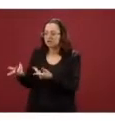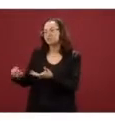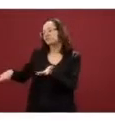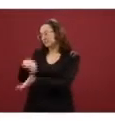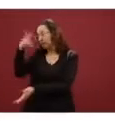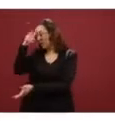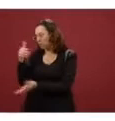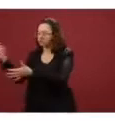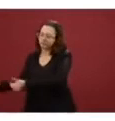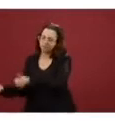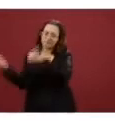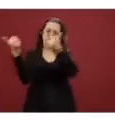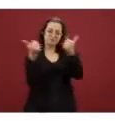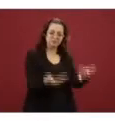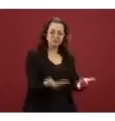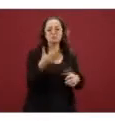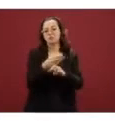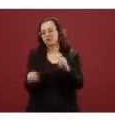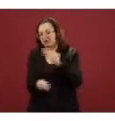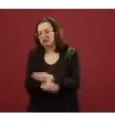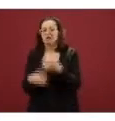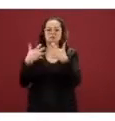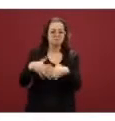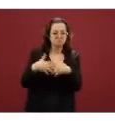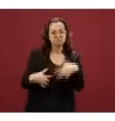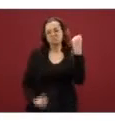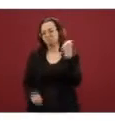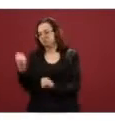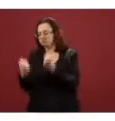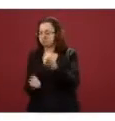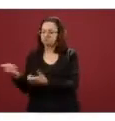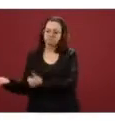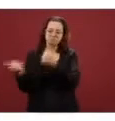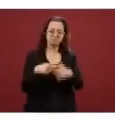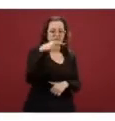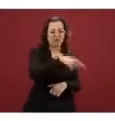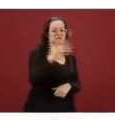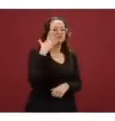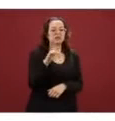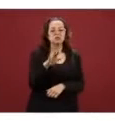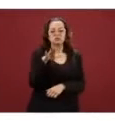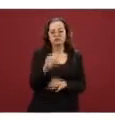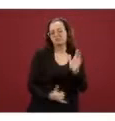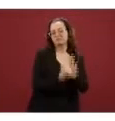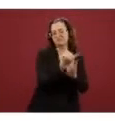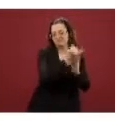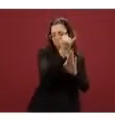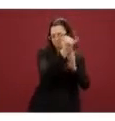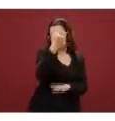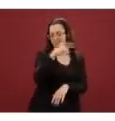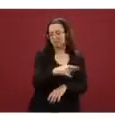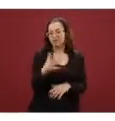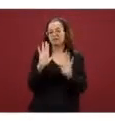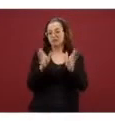aprovechamiento de materiales de obra, equipos y bienes en favor del Aeropuerto Internacional Felipe Ángeles, suscrito entre Sedena y el Grupo Aeroportuario de la